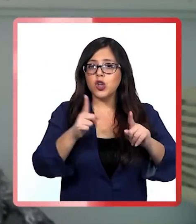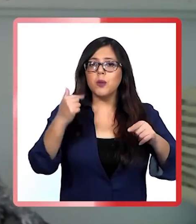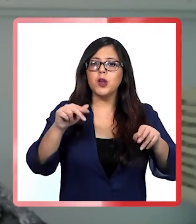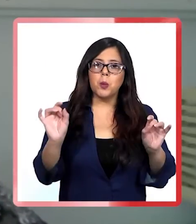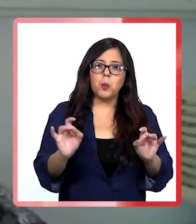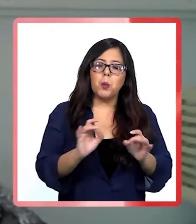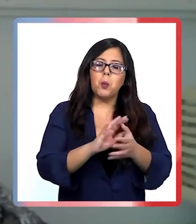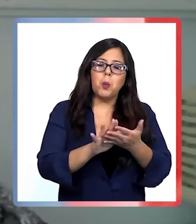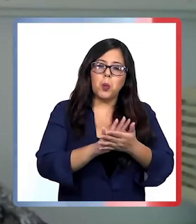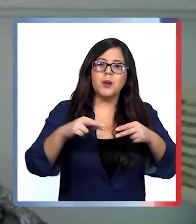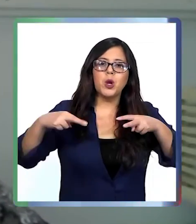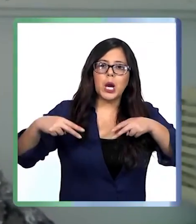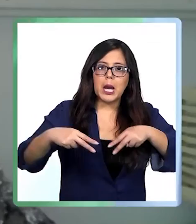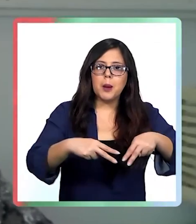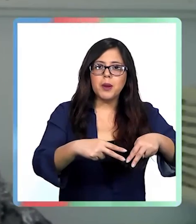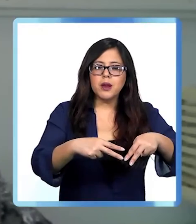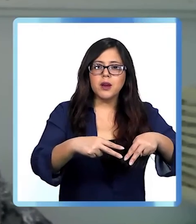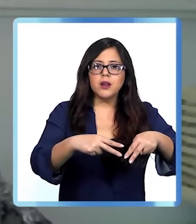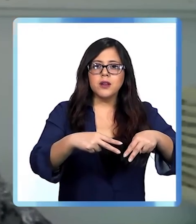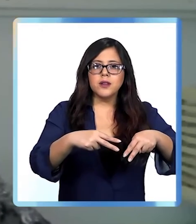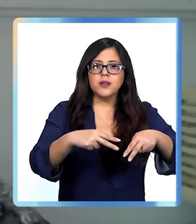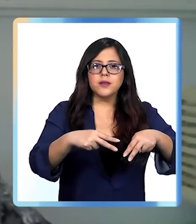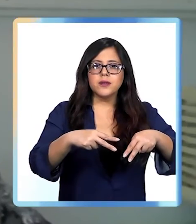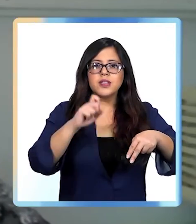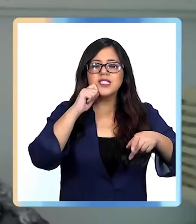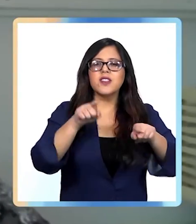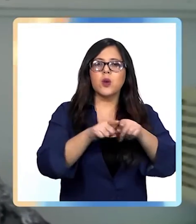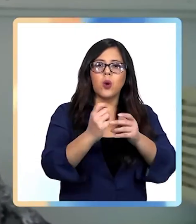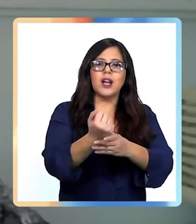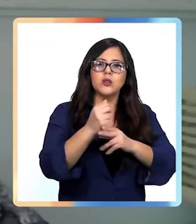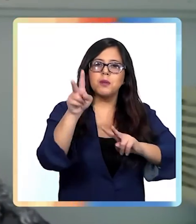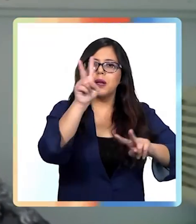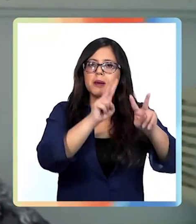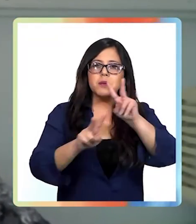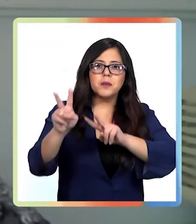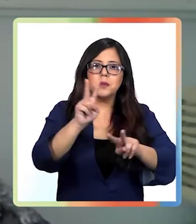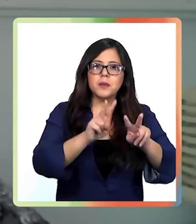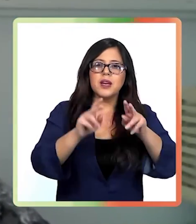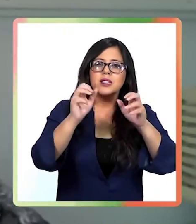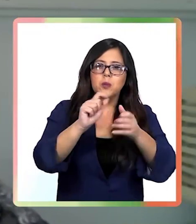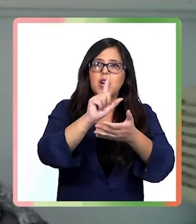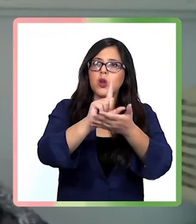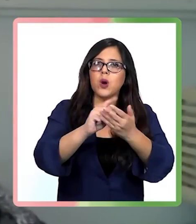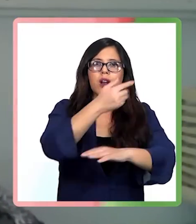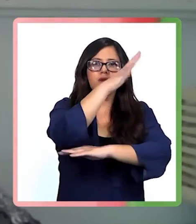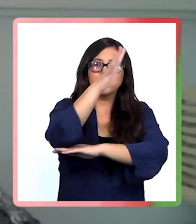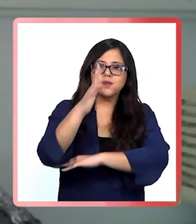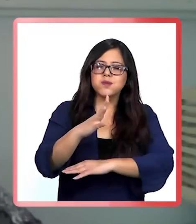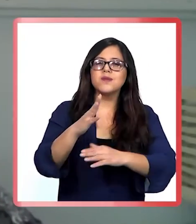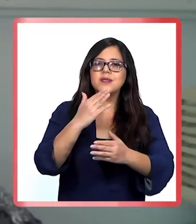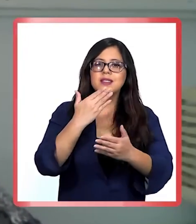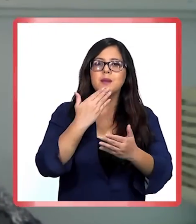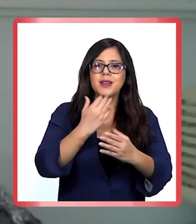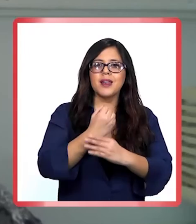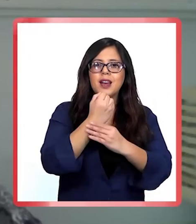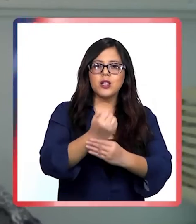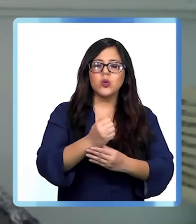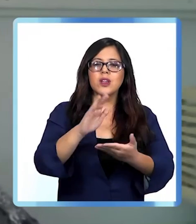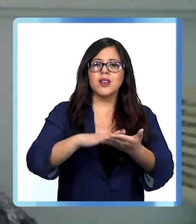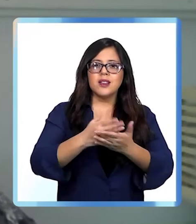ejemplo caminar, que bueno, además distrae, sobre todo si se hace en un lugar con vegetación, también ayuda a la salud